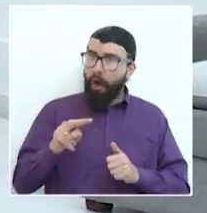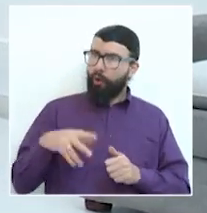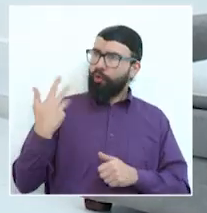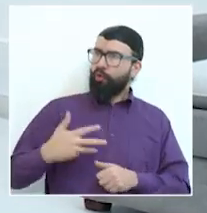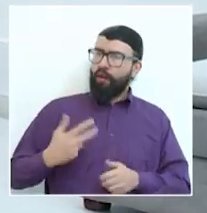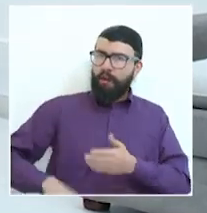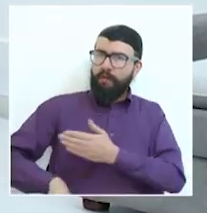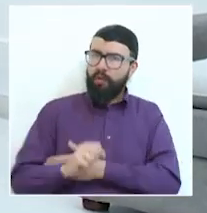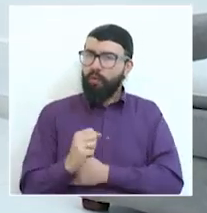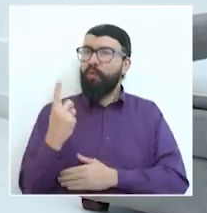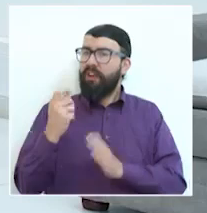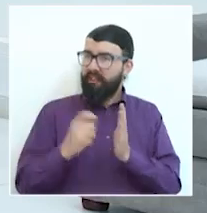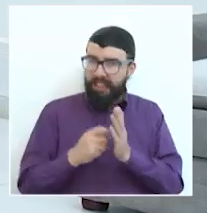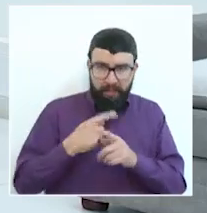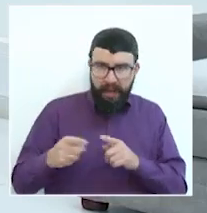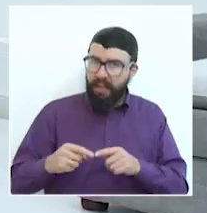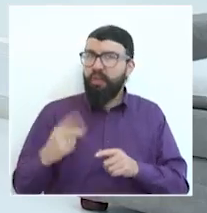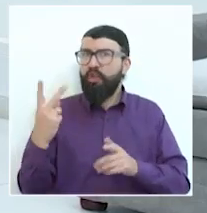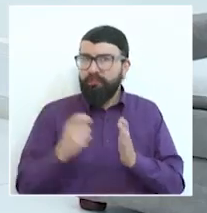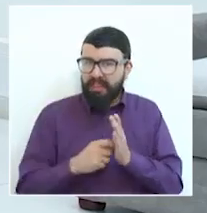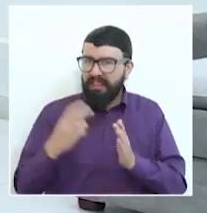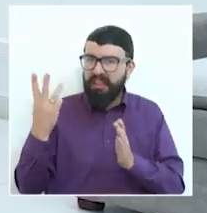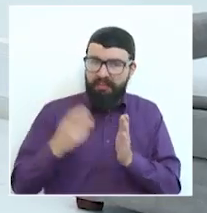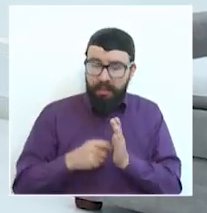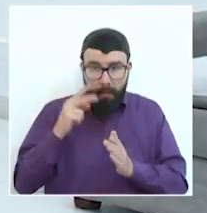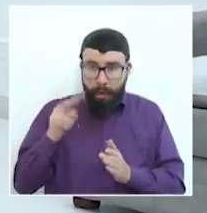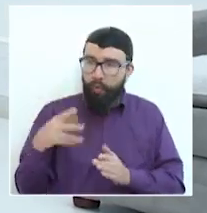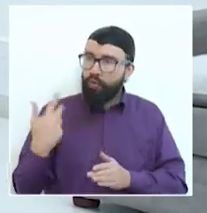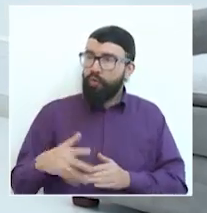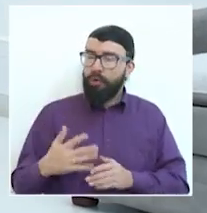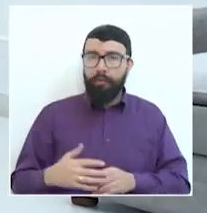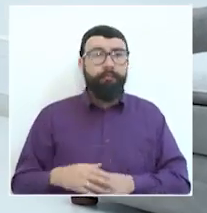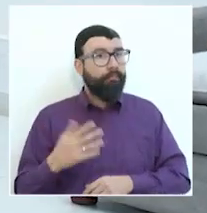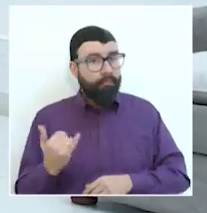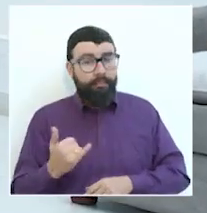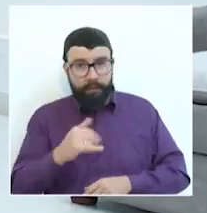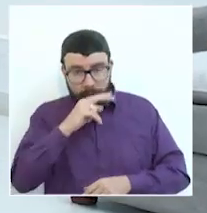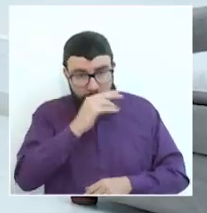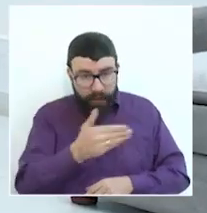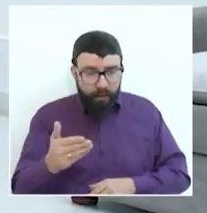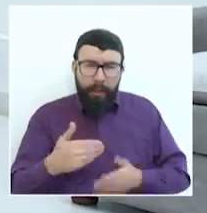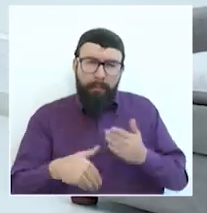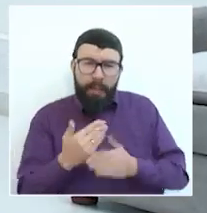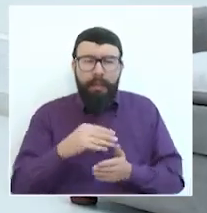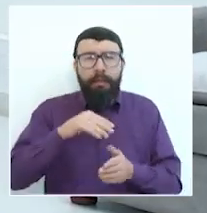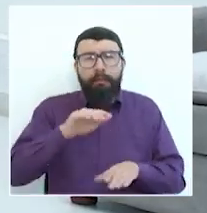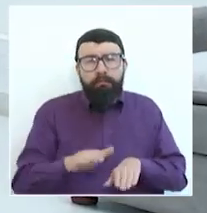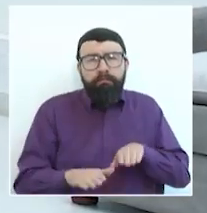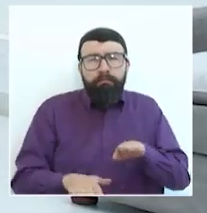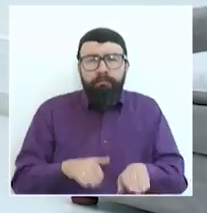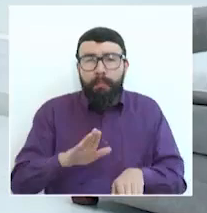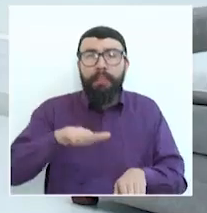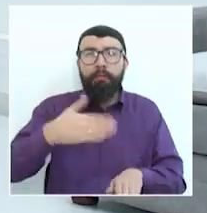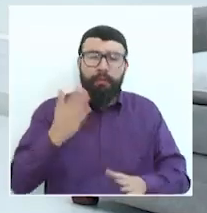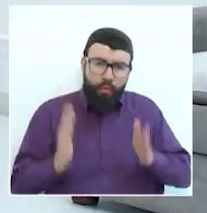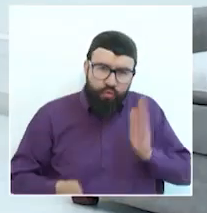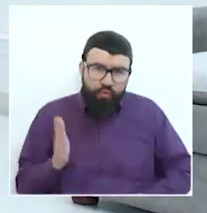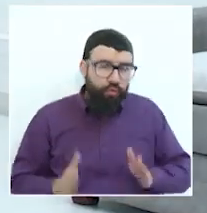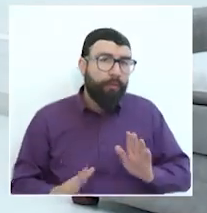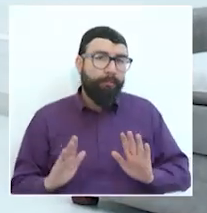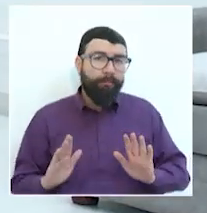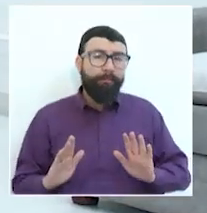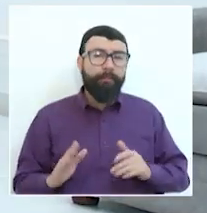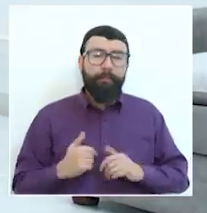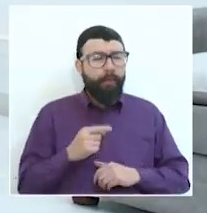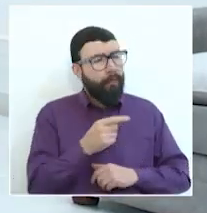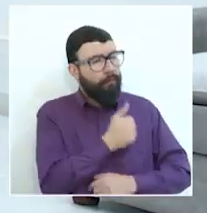más de una vez a la semana. Y así es, los niños empiezan a gatar para luego correr. Se nos acaba el tiempo y yo sí quiero, Julián Pineda, que nos deje